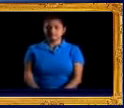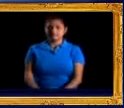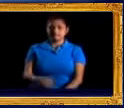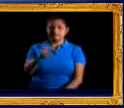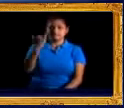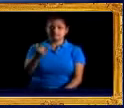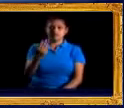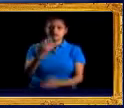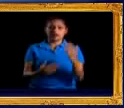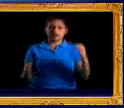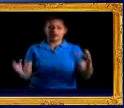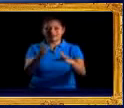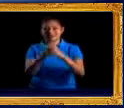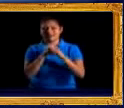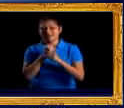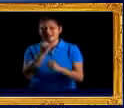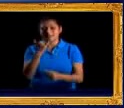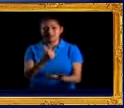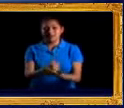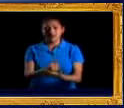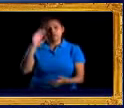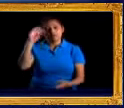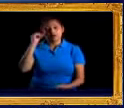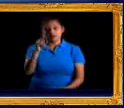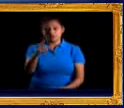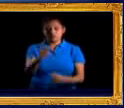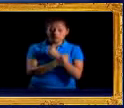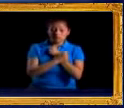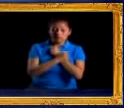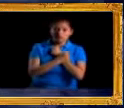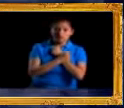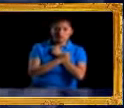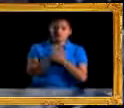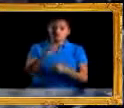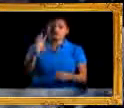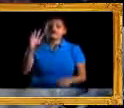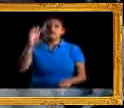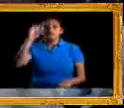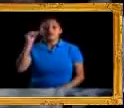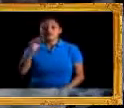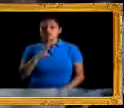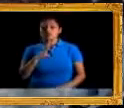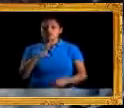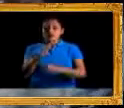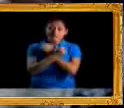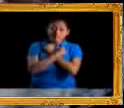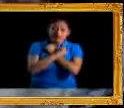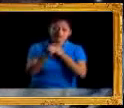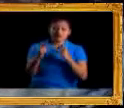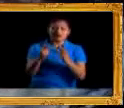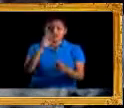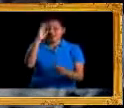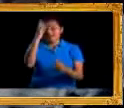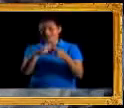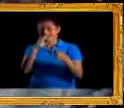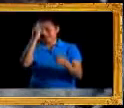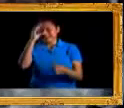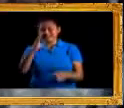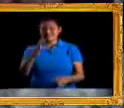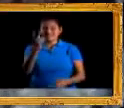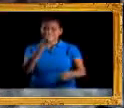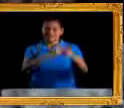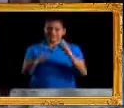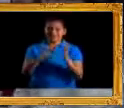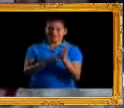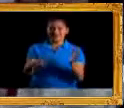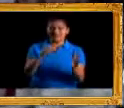ya fue arrebatada, porque tuvo amores con el Rey de Reyes. Hermano, vino al retiro a decir: Señor, te amo, tú eres